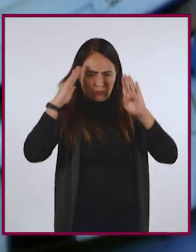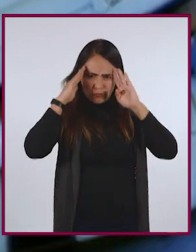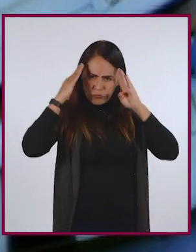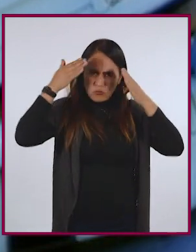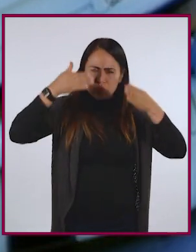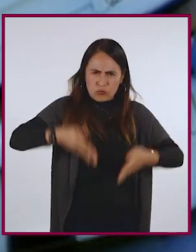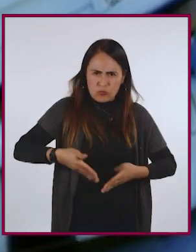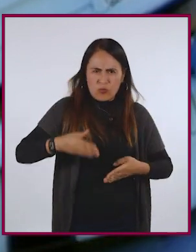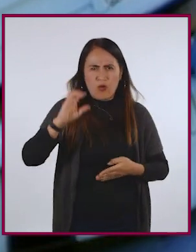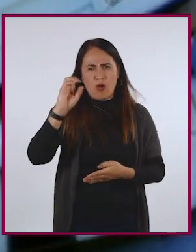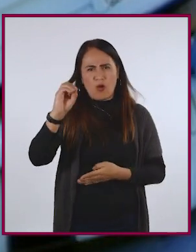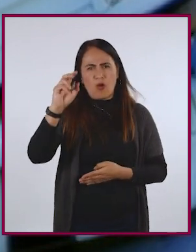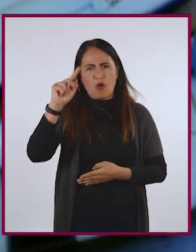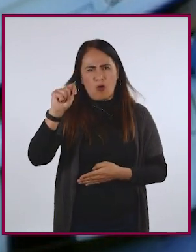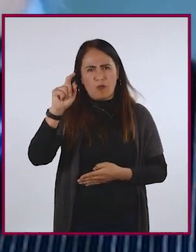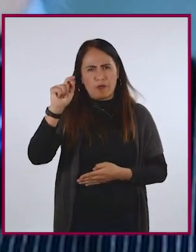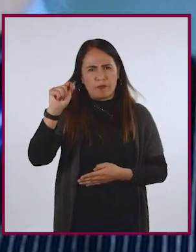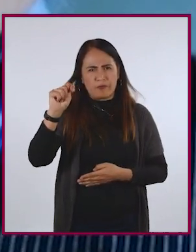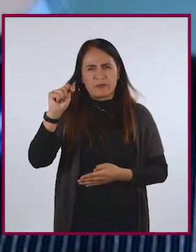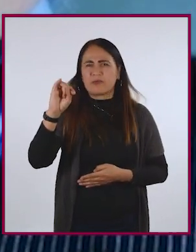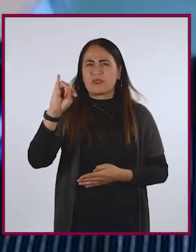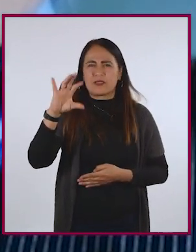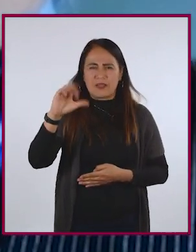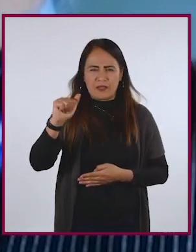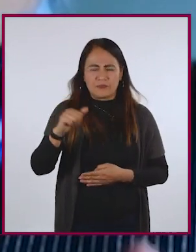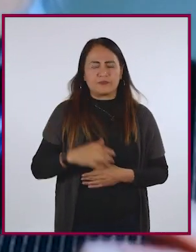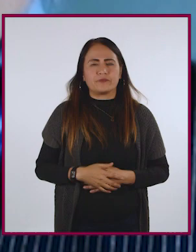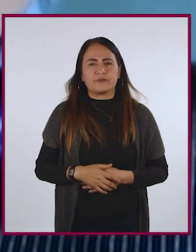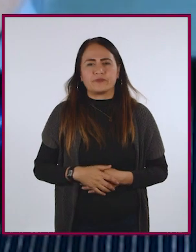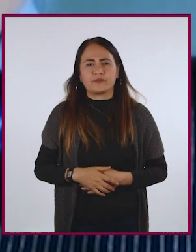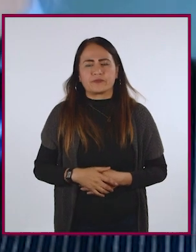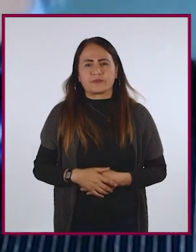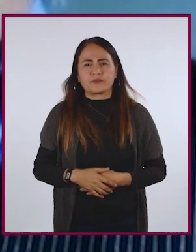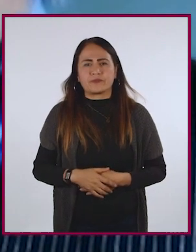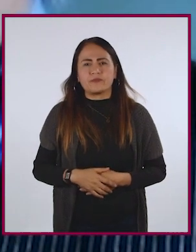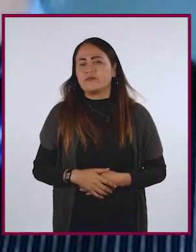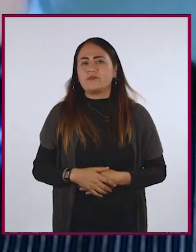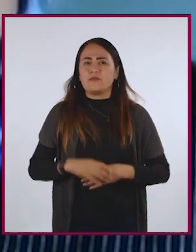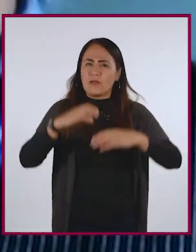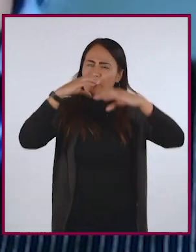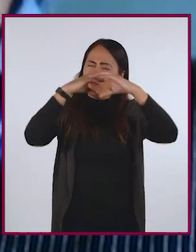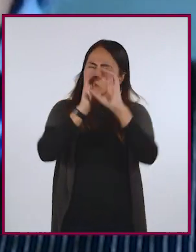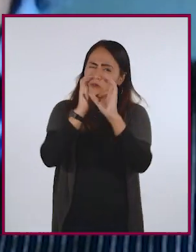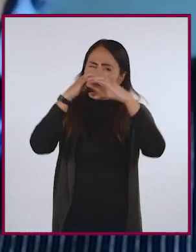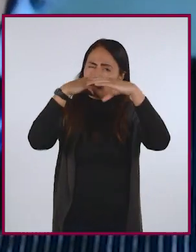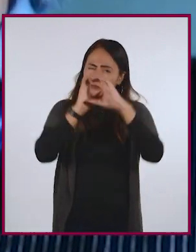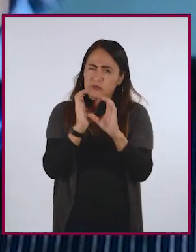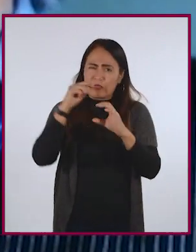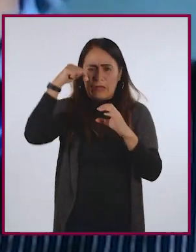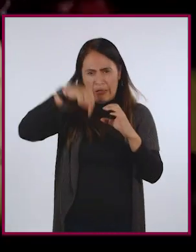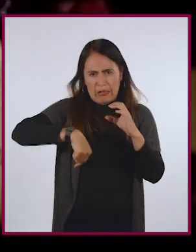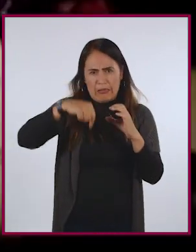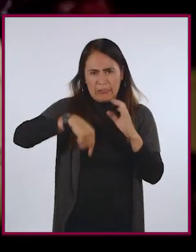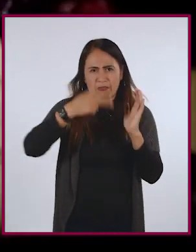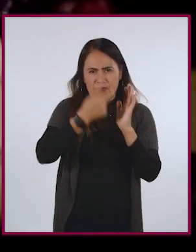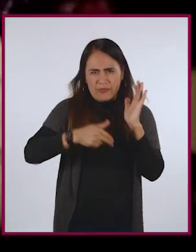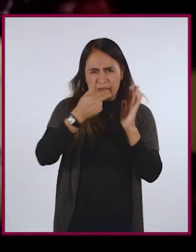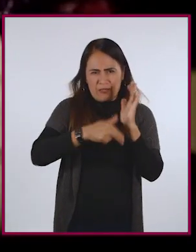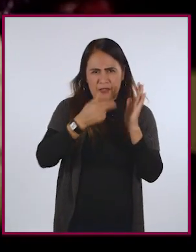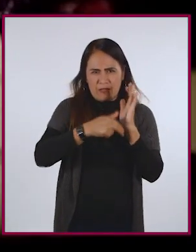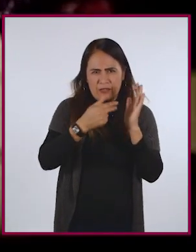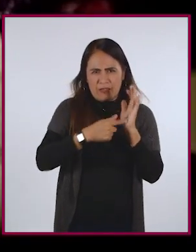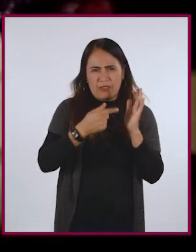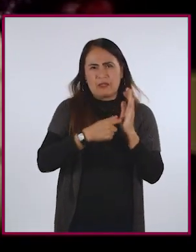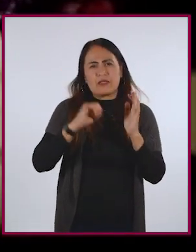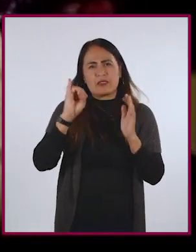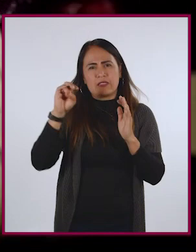área de óptica. El telescopio, la óptica del telescopio que se talló aquí en el taller de